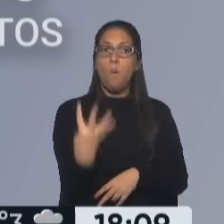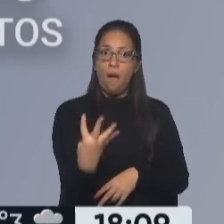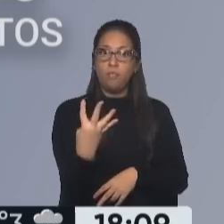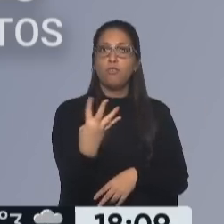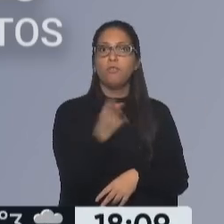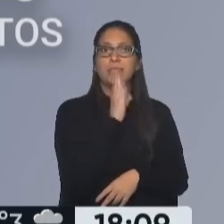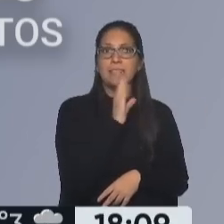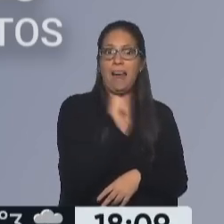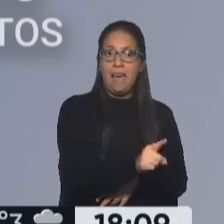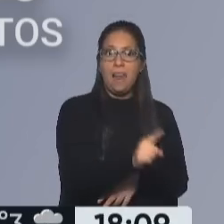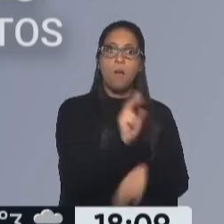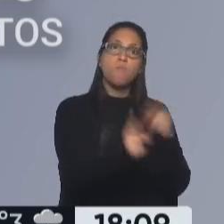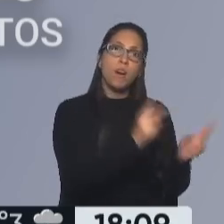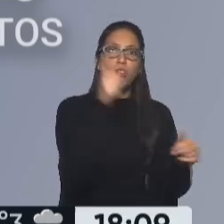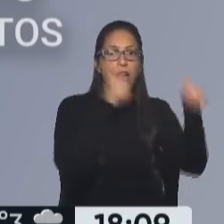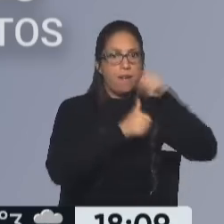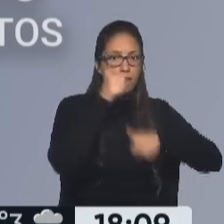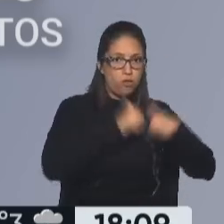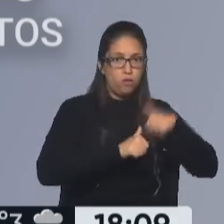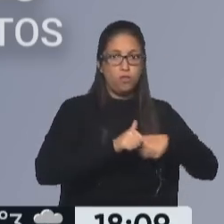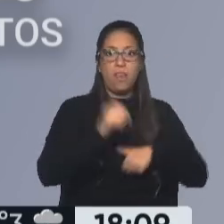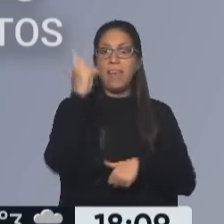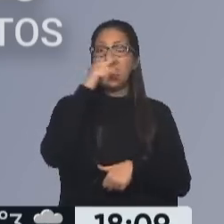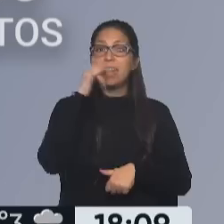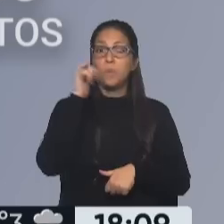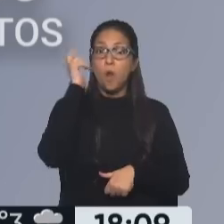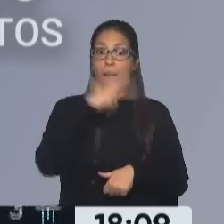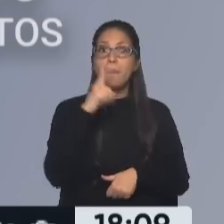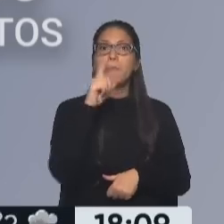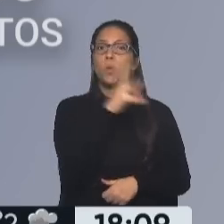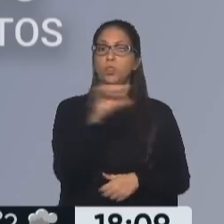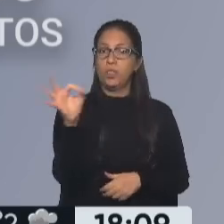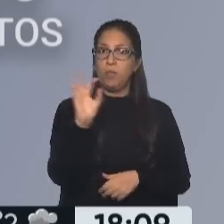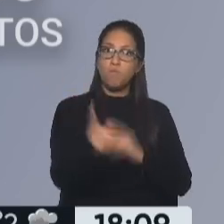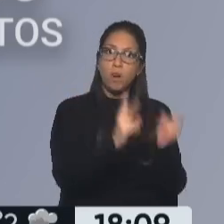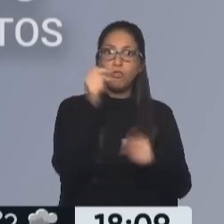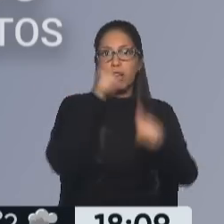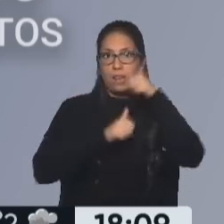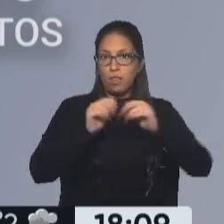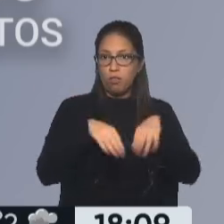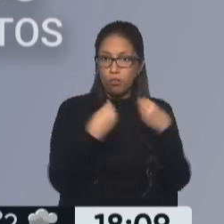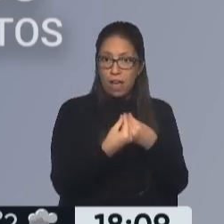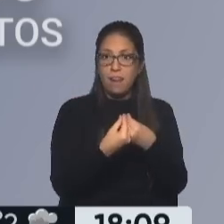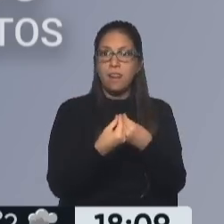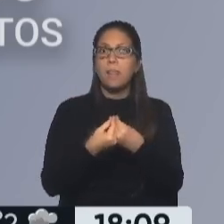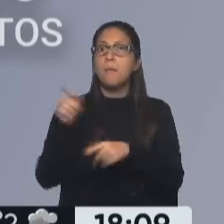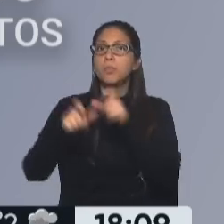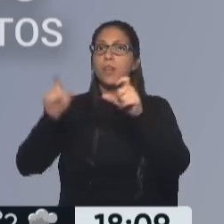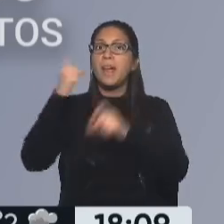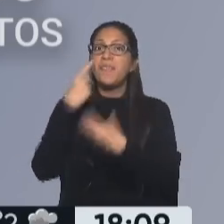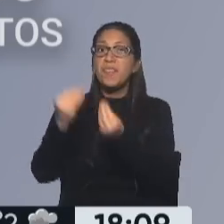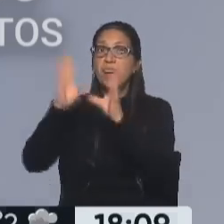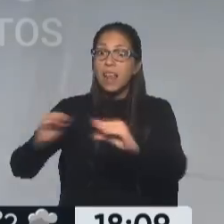1.364 entre muertos y heridos. Baja Hezbollah, 1.400 muertos y heridos. Ciudadanos